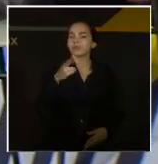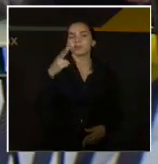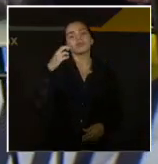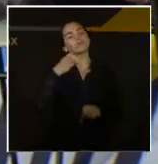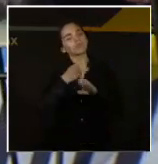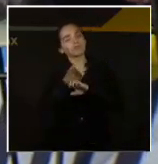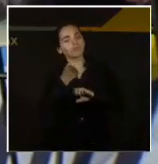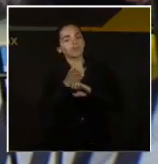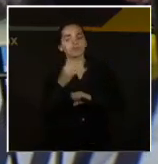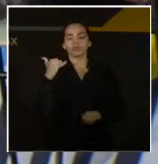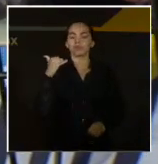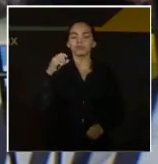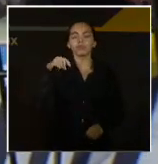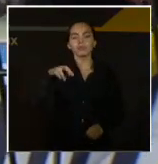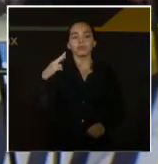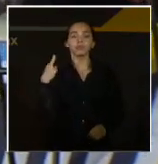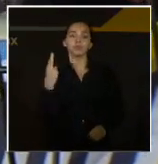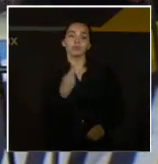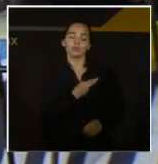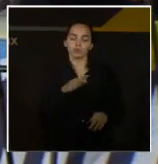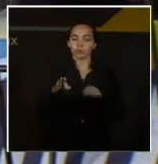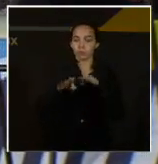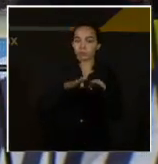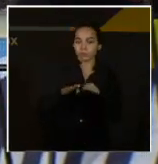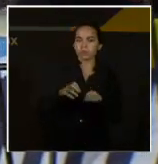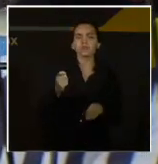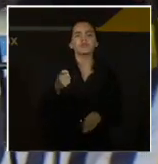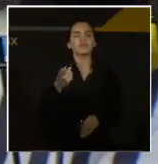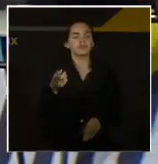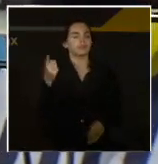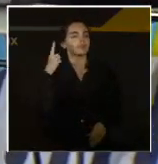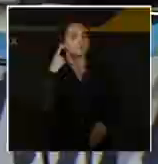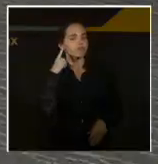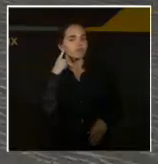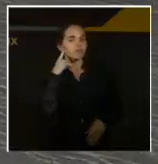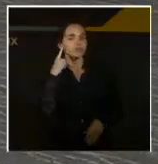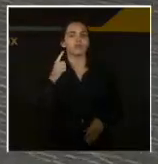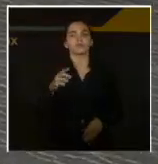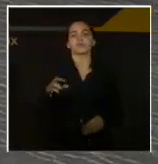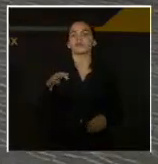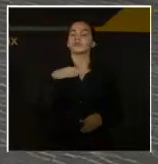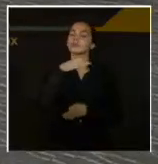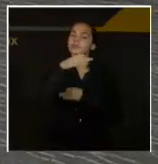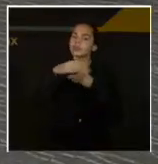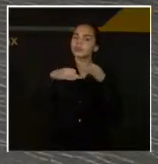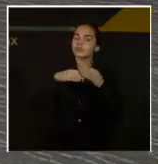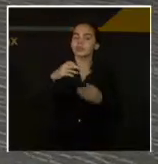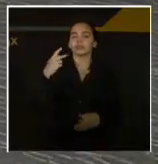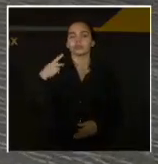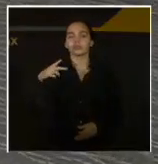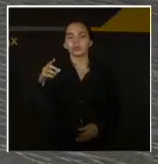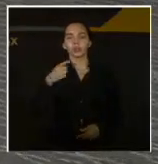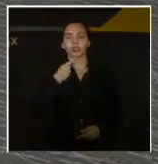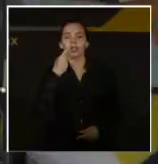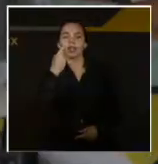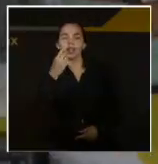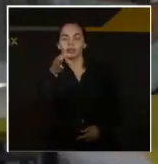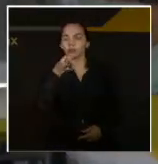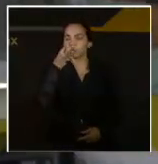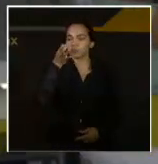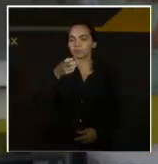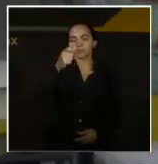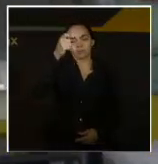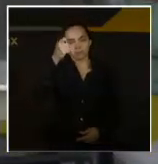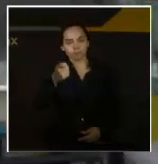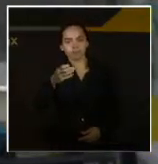Estado y por eso nuestra responsabilidad es, escuchando a la ciudadanía, hacer propuestas concretas,